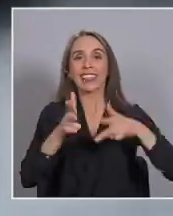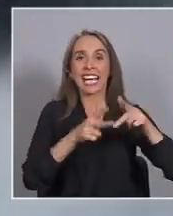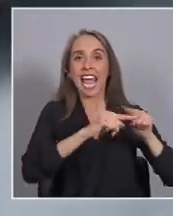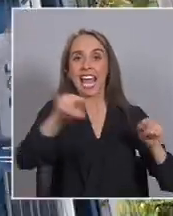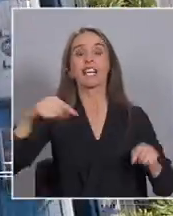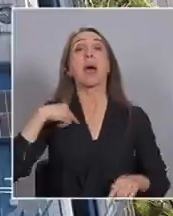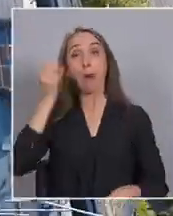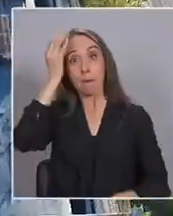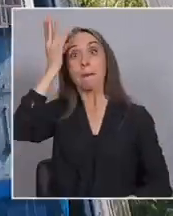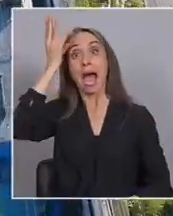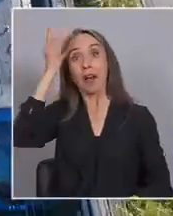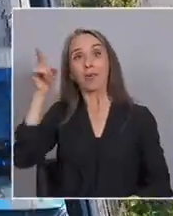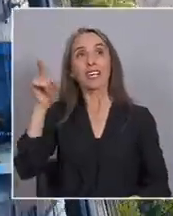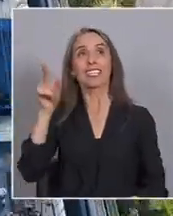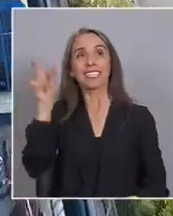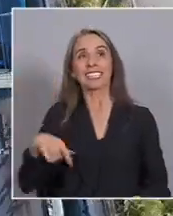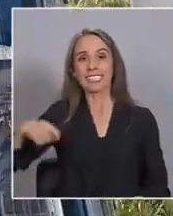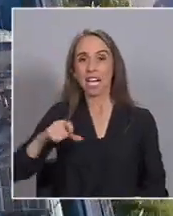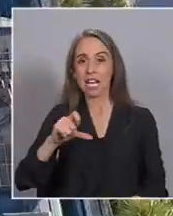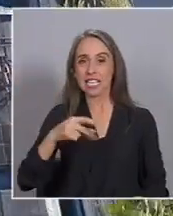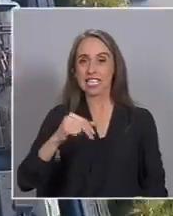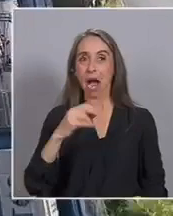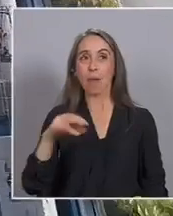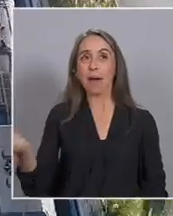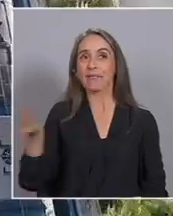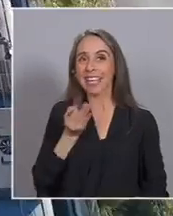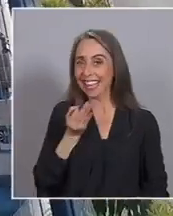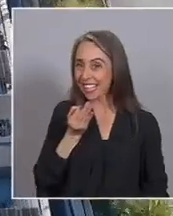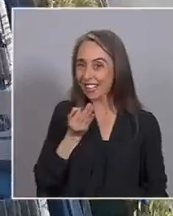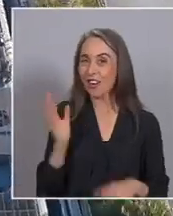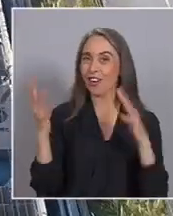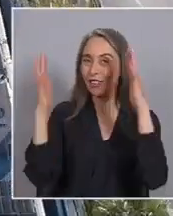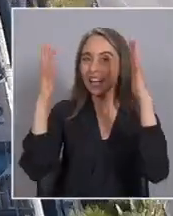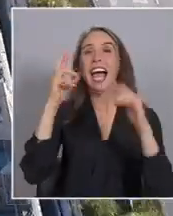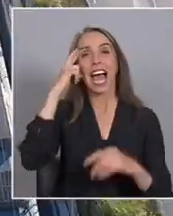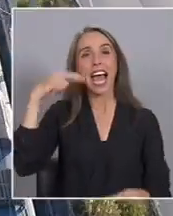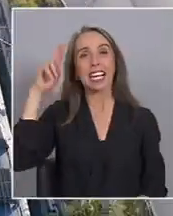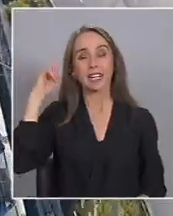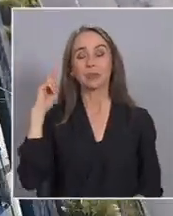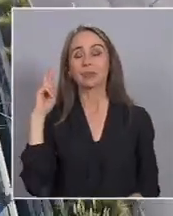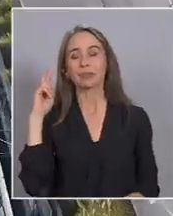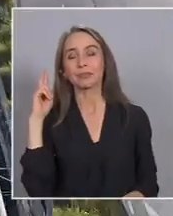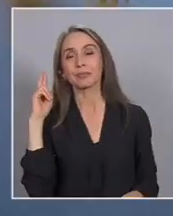eso me acuerdo, el senador Chaguán me lo había dicho, eso recuerdo,